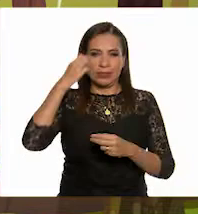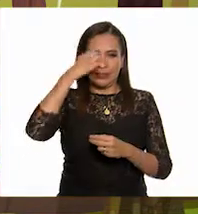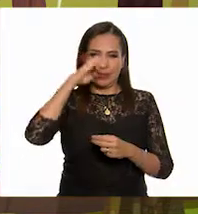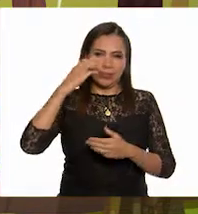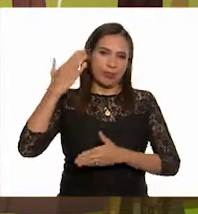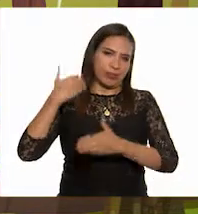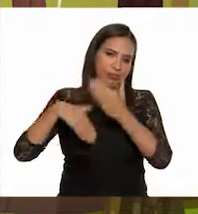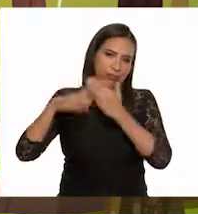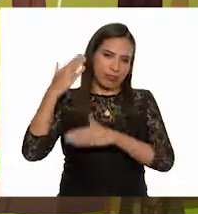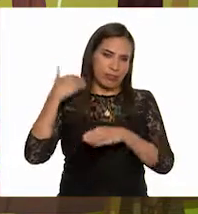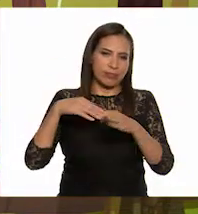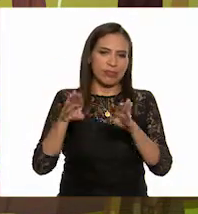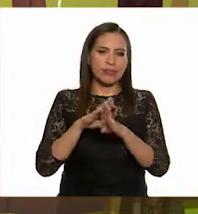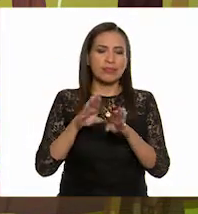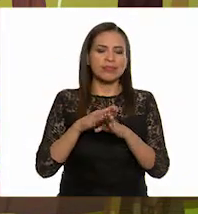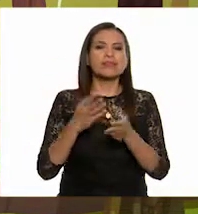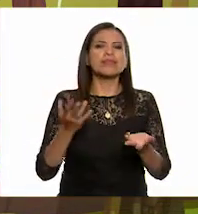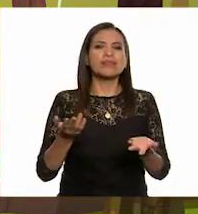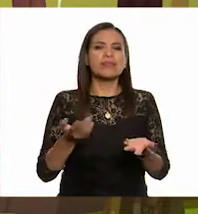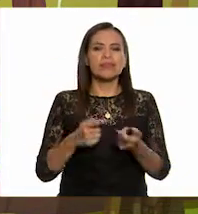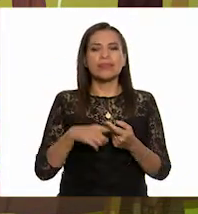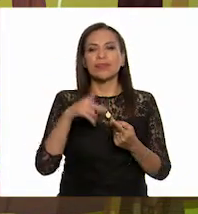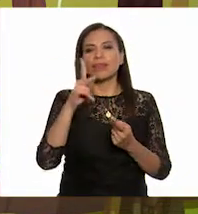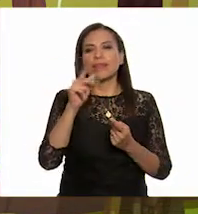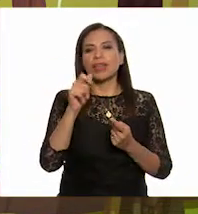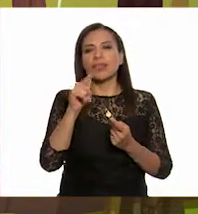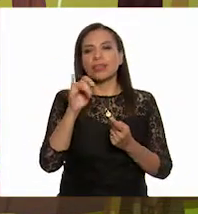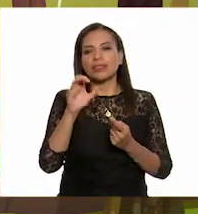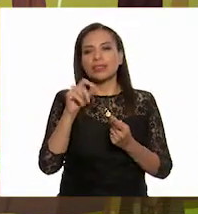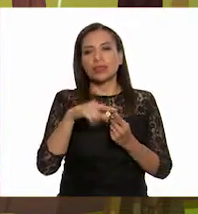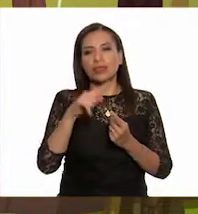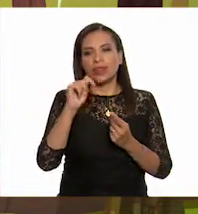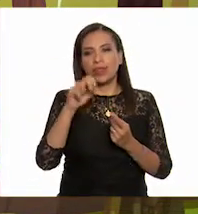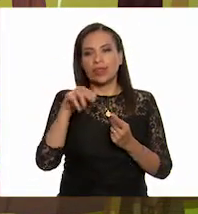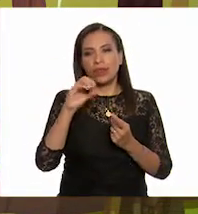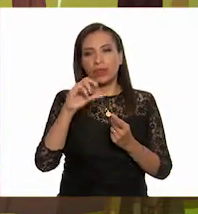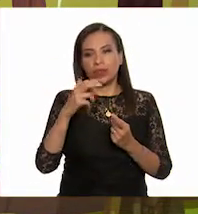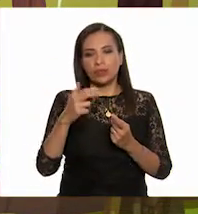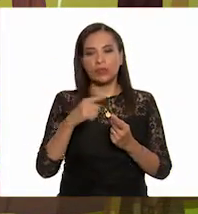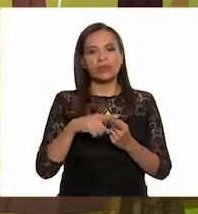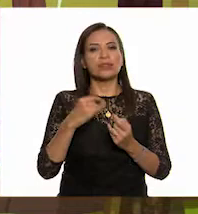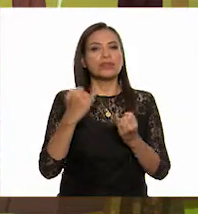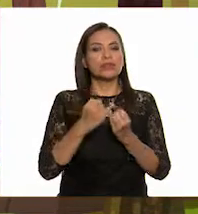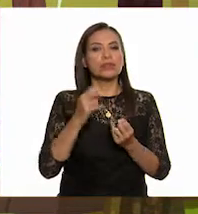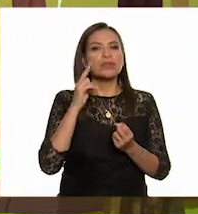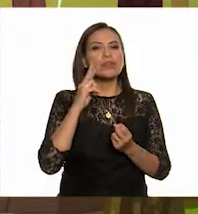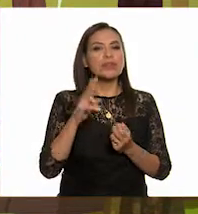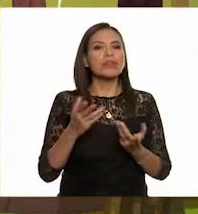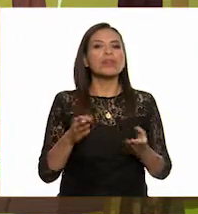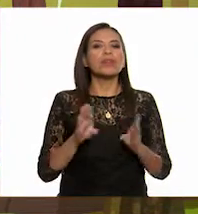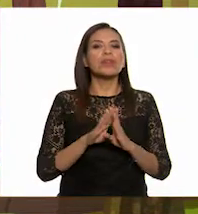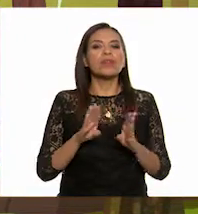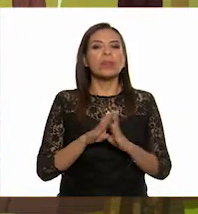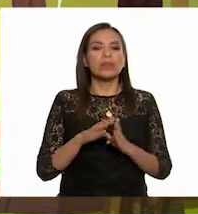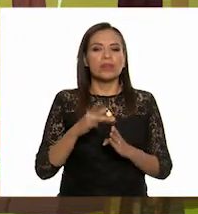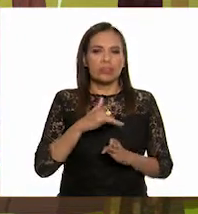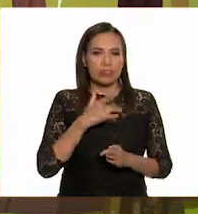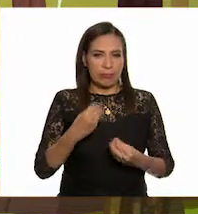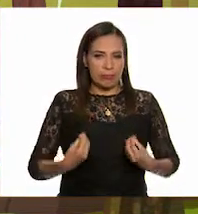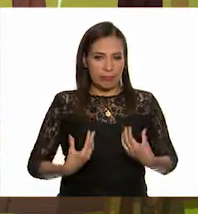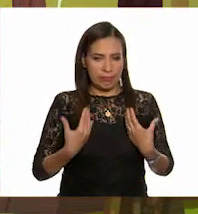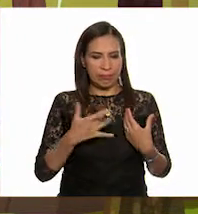experiencias pasadas, como el caso de Patricio Tenoch. Y también vimos cómo los estados de